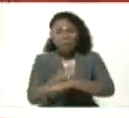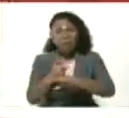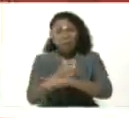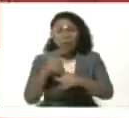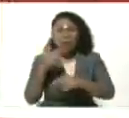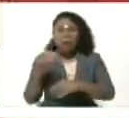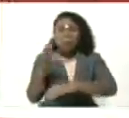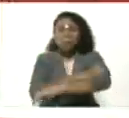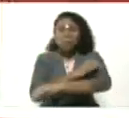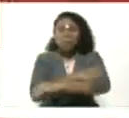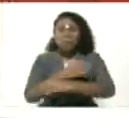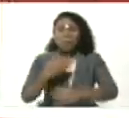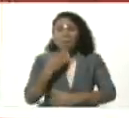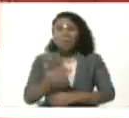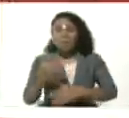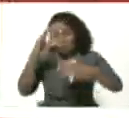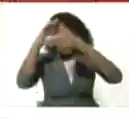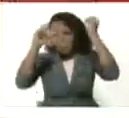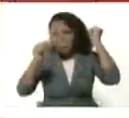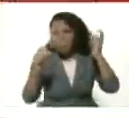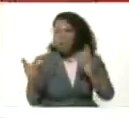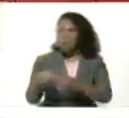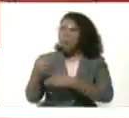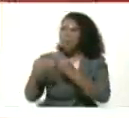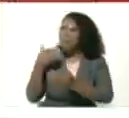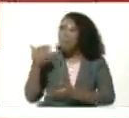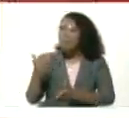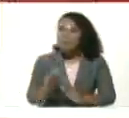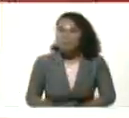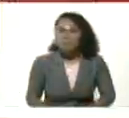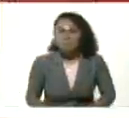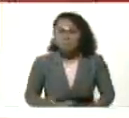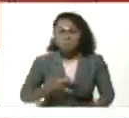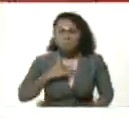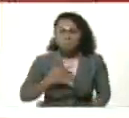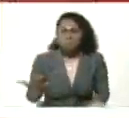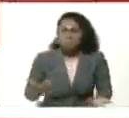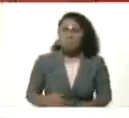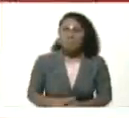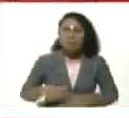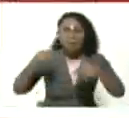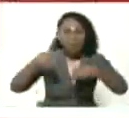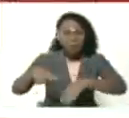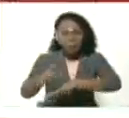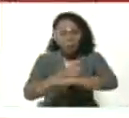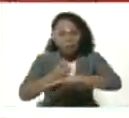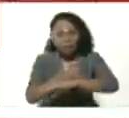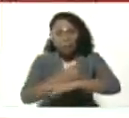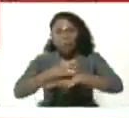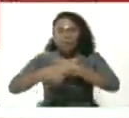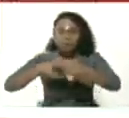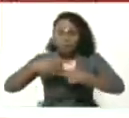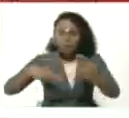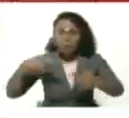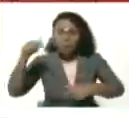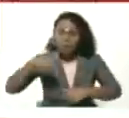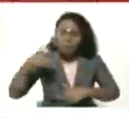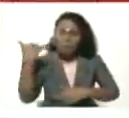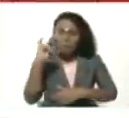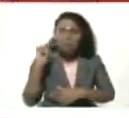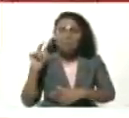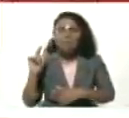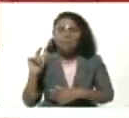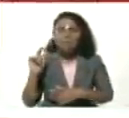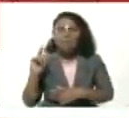pedirle permiso a algún embajador, a ver si le daban permiso. No, vale, aquí hay un gobierno, aquí hay una revolución, y aquí hay